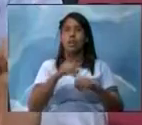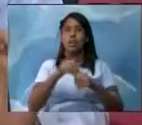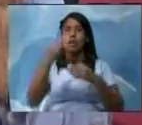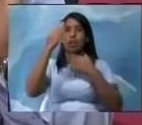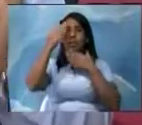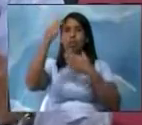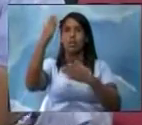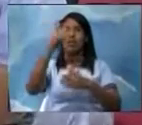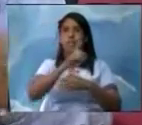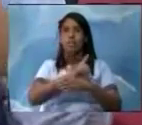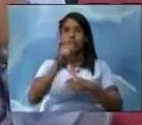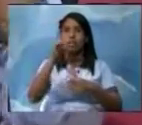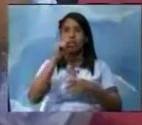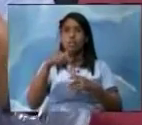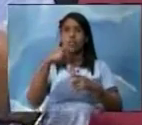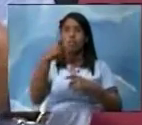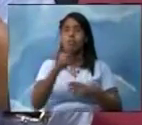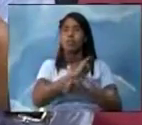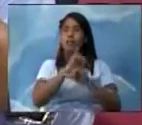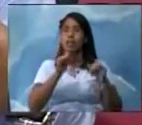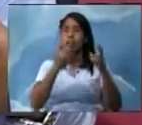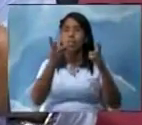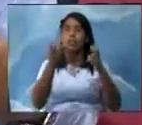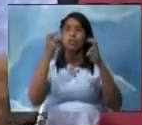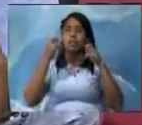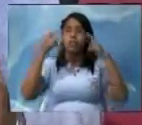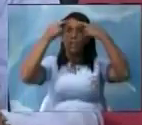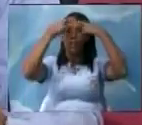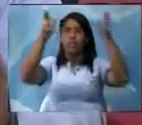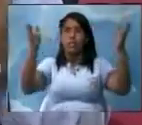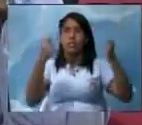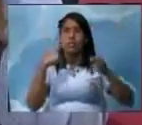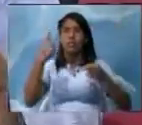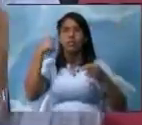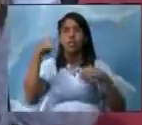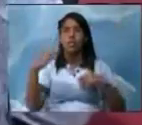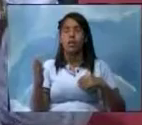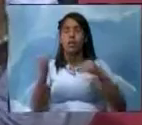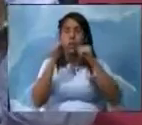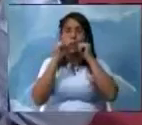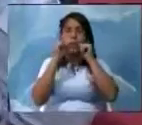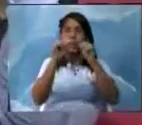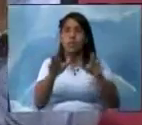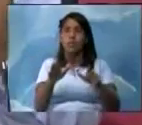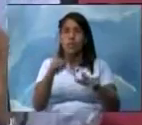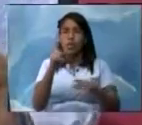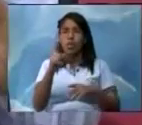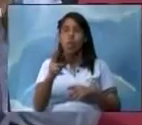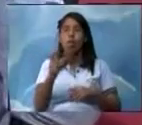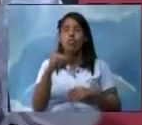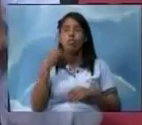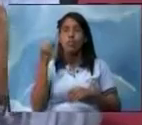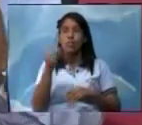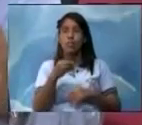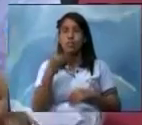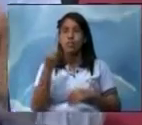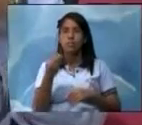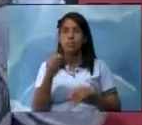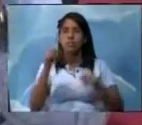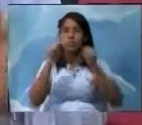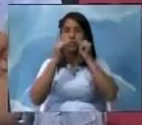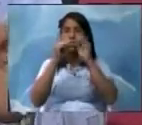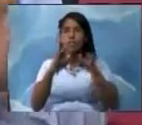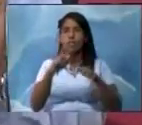agradecimiento Daniel despés que recibe la revelación dice Por lo cual bendijo Daniel oído esta palabra Daniel